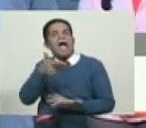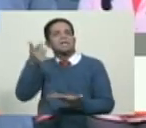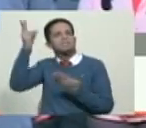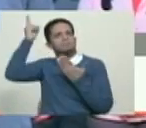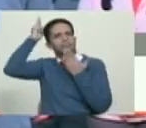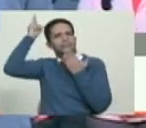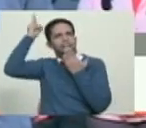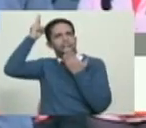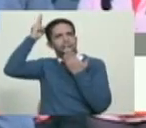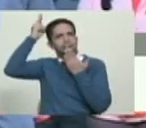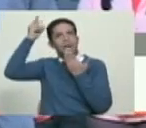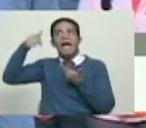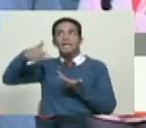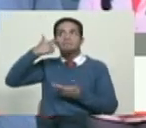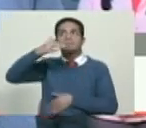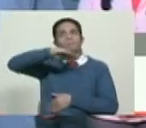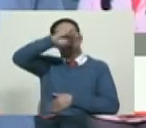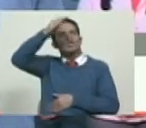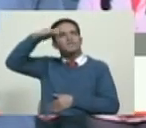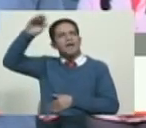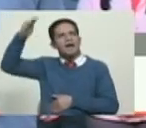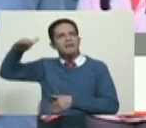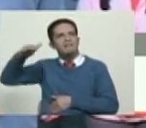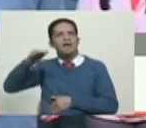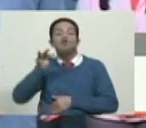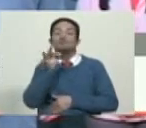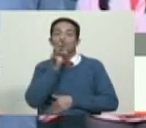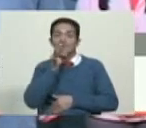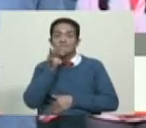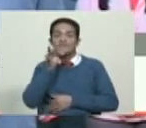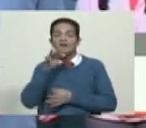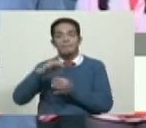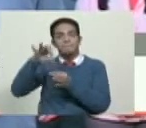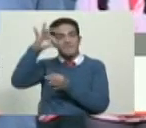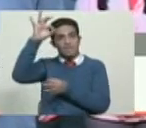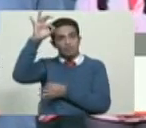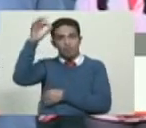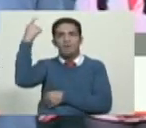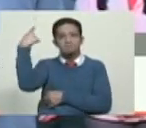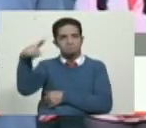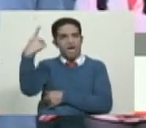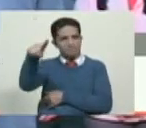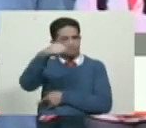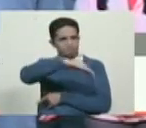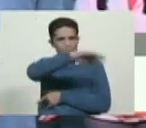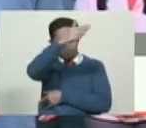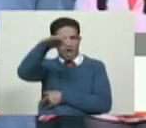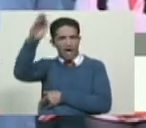Aquí están sus montañas y todavía su espíritu anda por esta montaña.